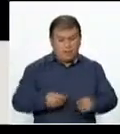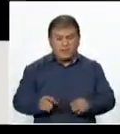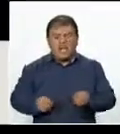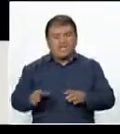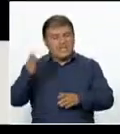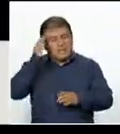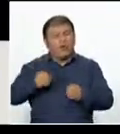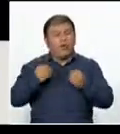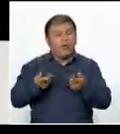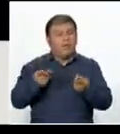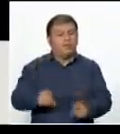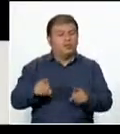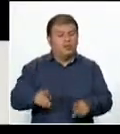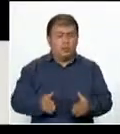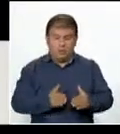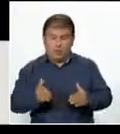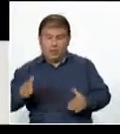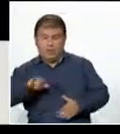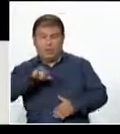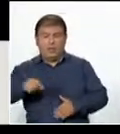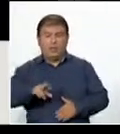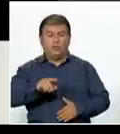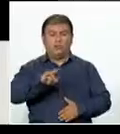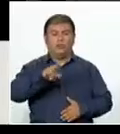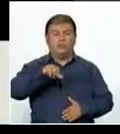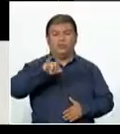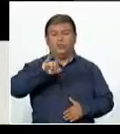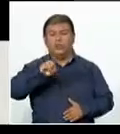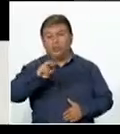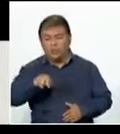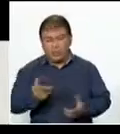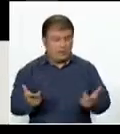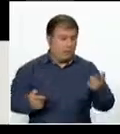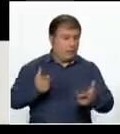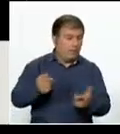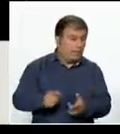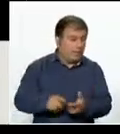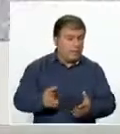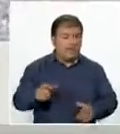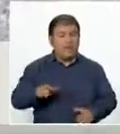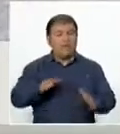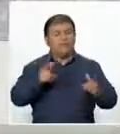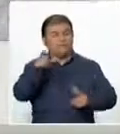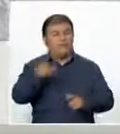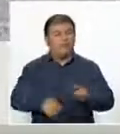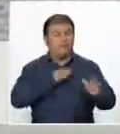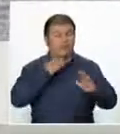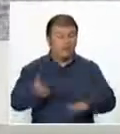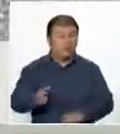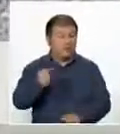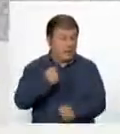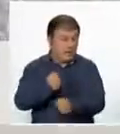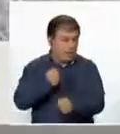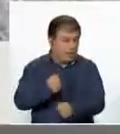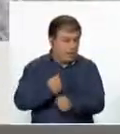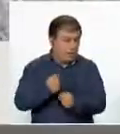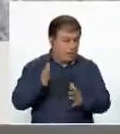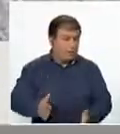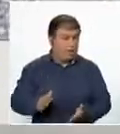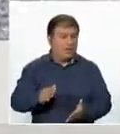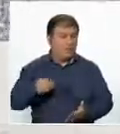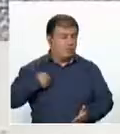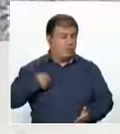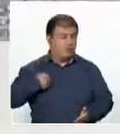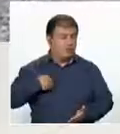sucedió en la cuadra 8 del Jirón de la Unión en esta balacera que ha dejado una persona fallecida, una trabajadora de limpieza de la